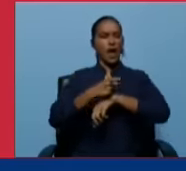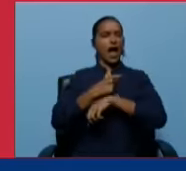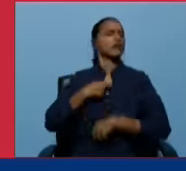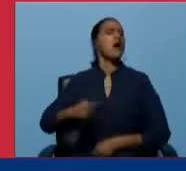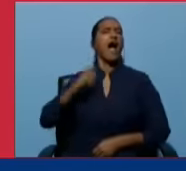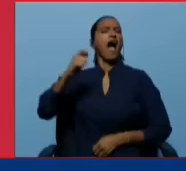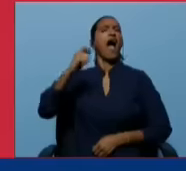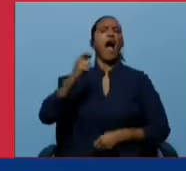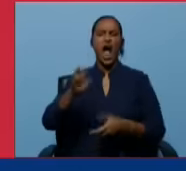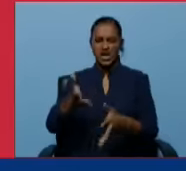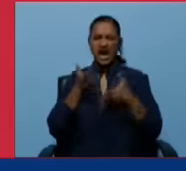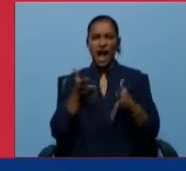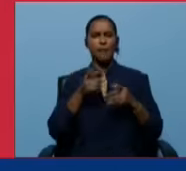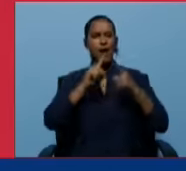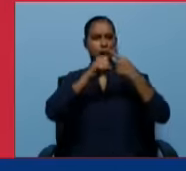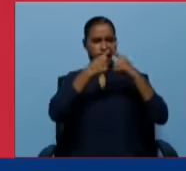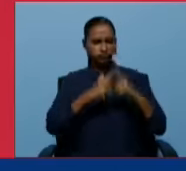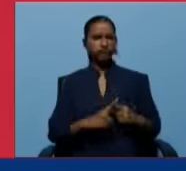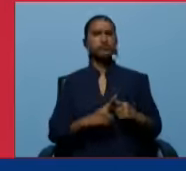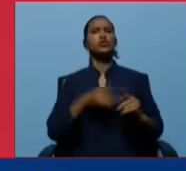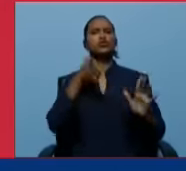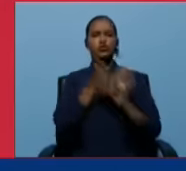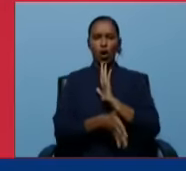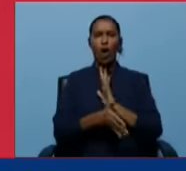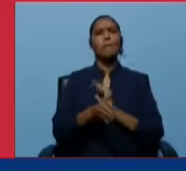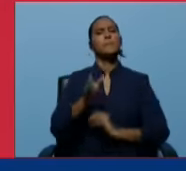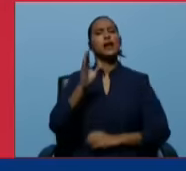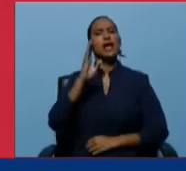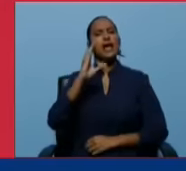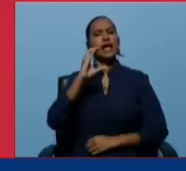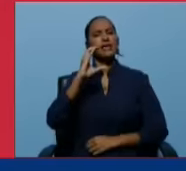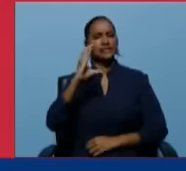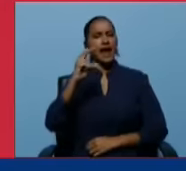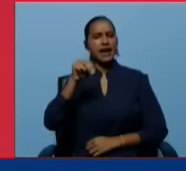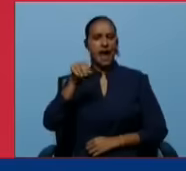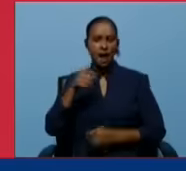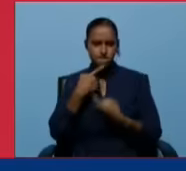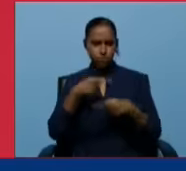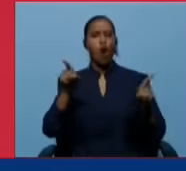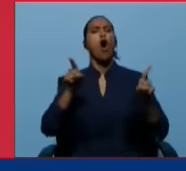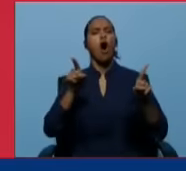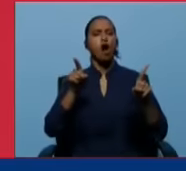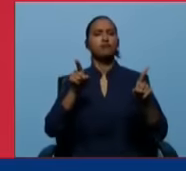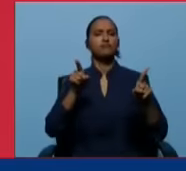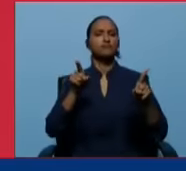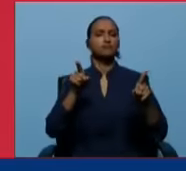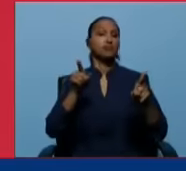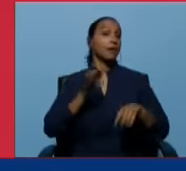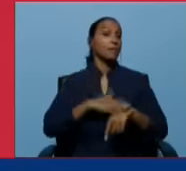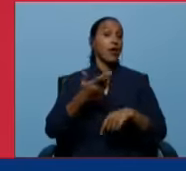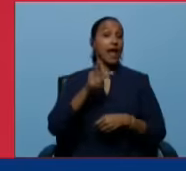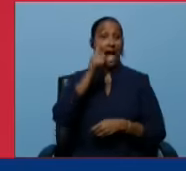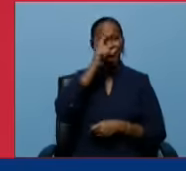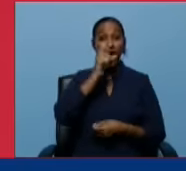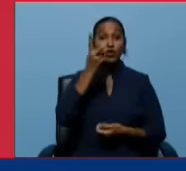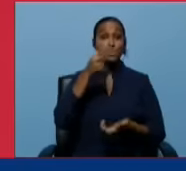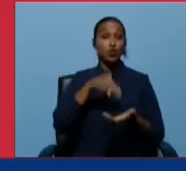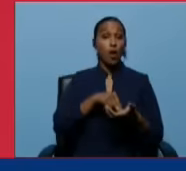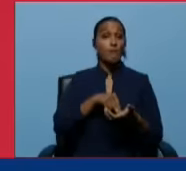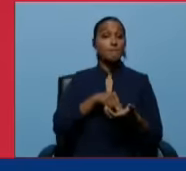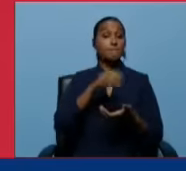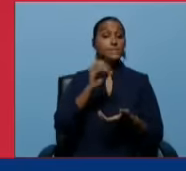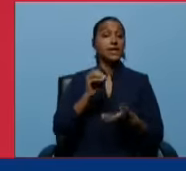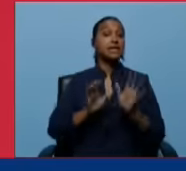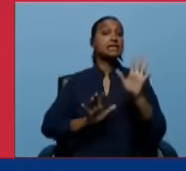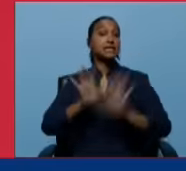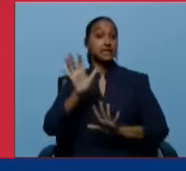el boletín oficial del CNE, reconocemos a las autoridades electorales. Ganaron el 2015 la Asamblea Nacional, salen a